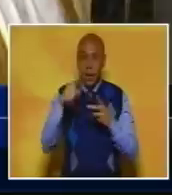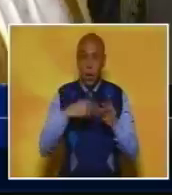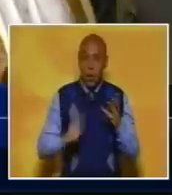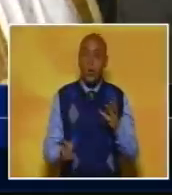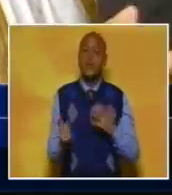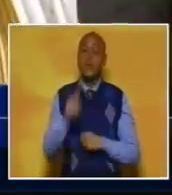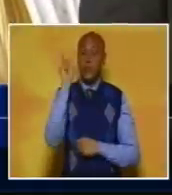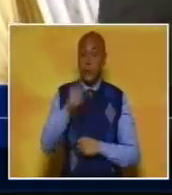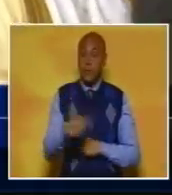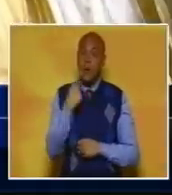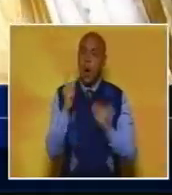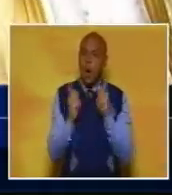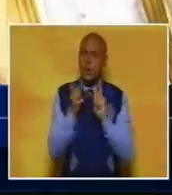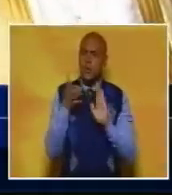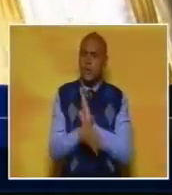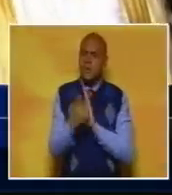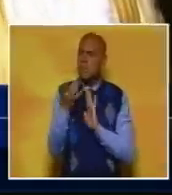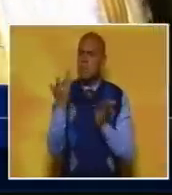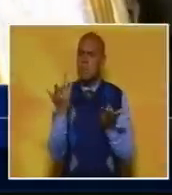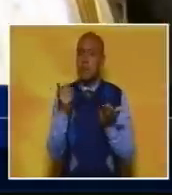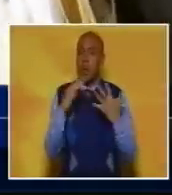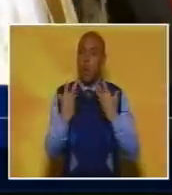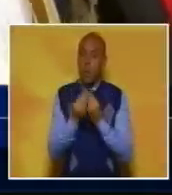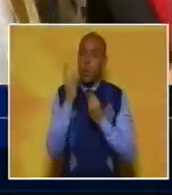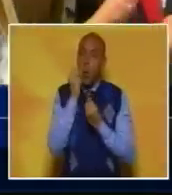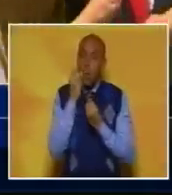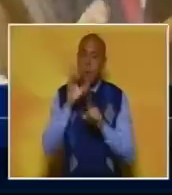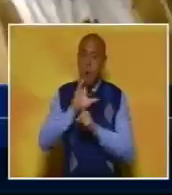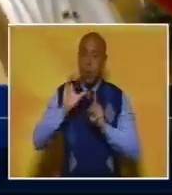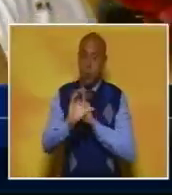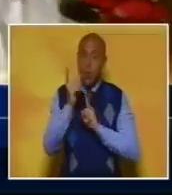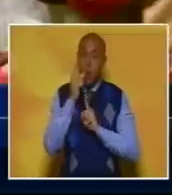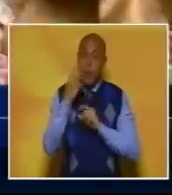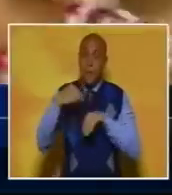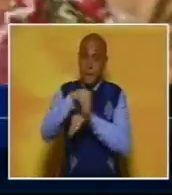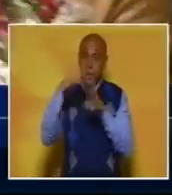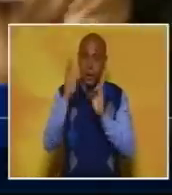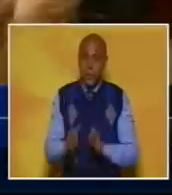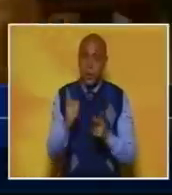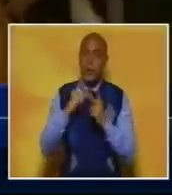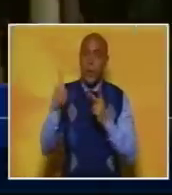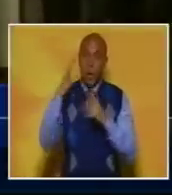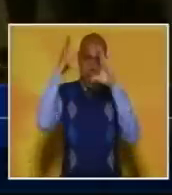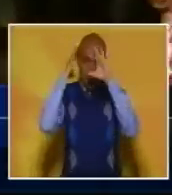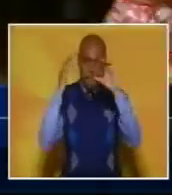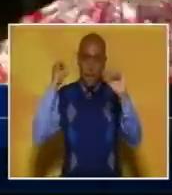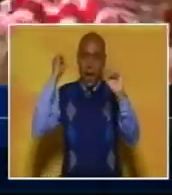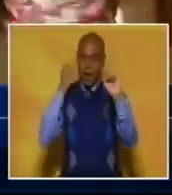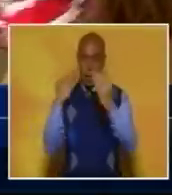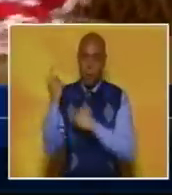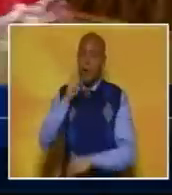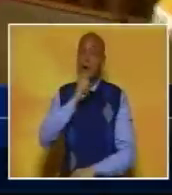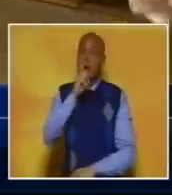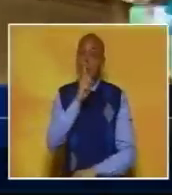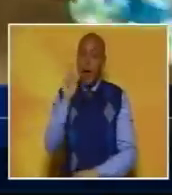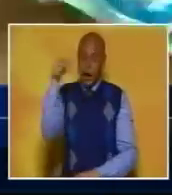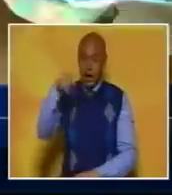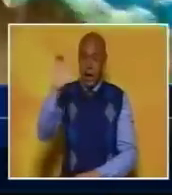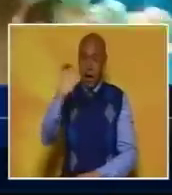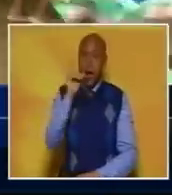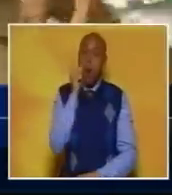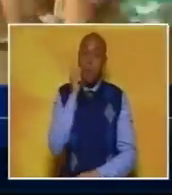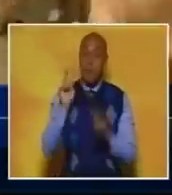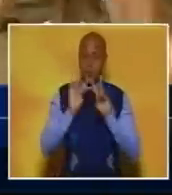Asia. Las declaraciones las ofreció junto al ministro de Cultura Ernesto Villegas y el embajador de ese país en Caracas, Rachid